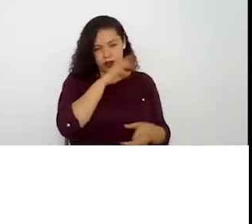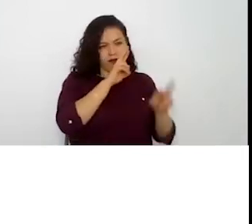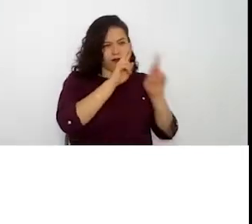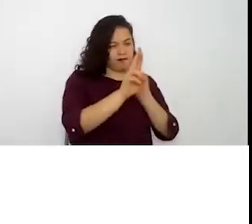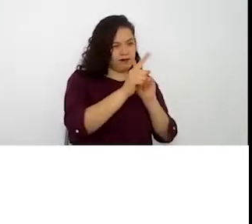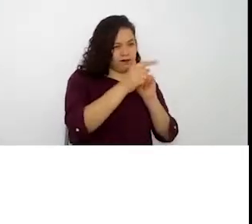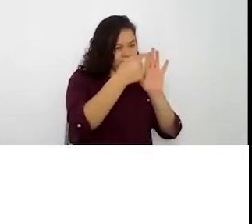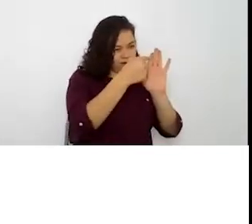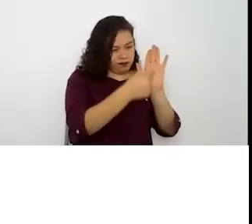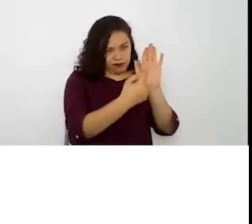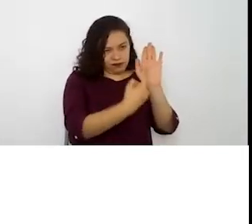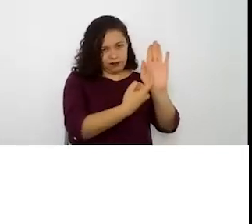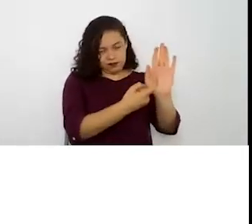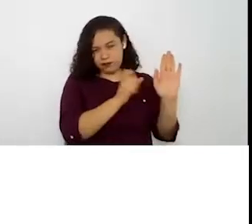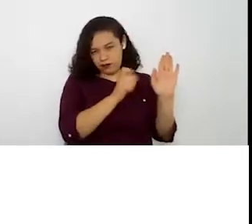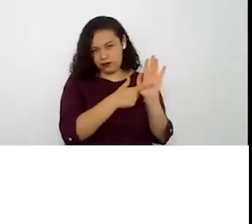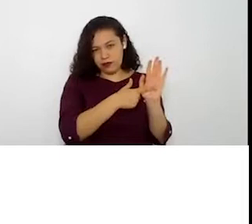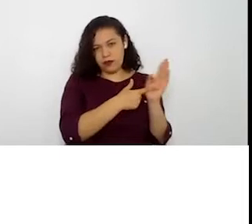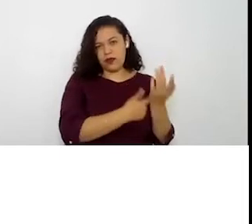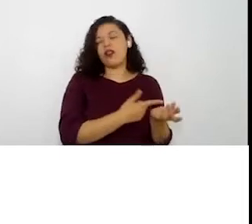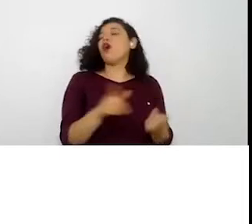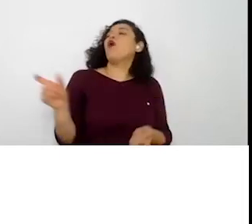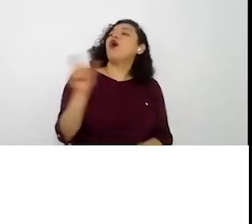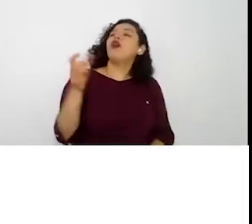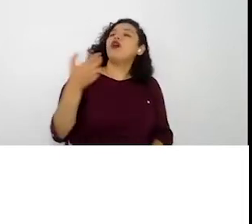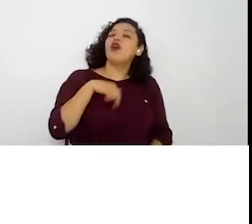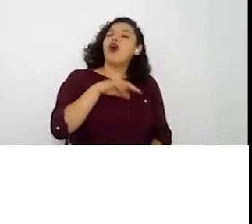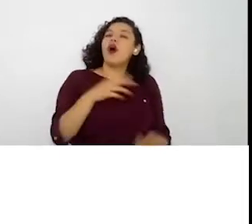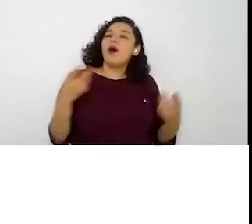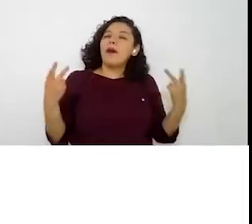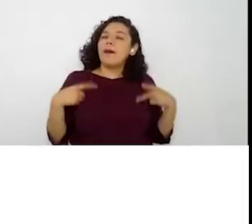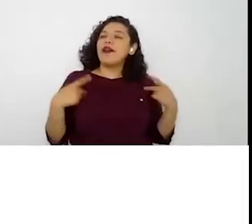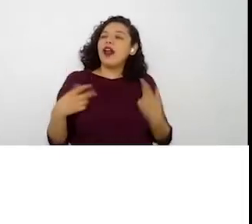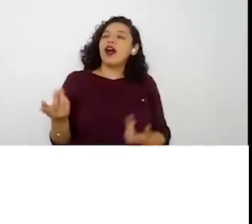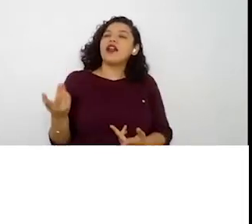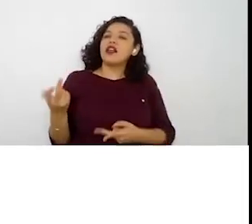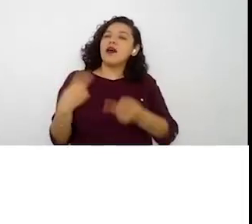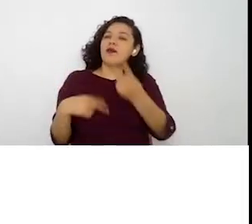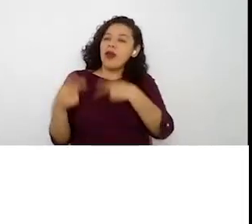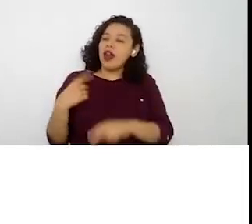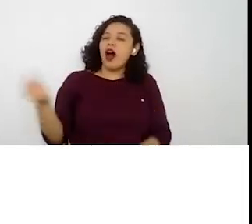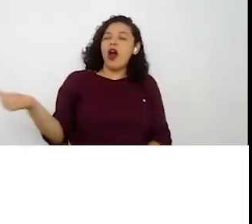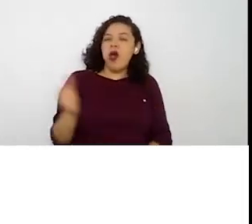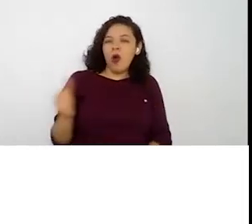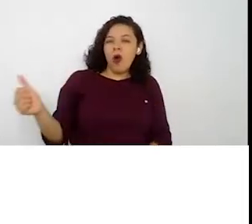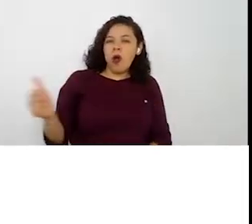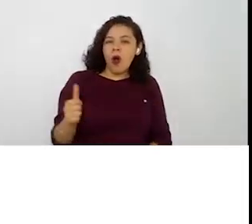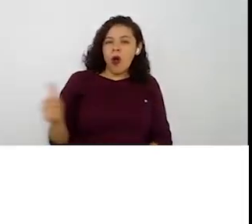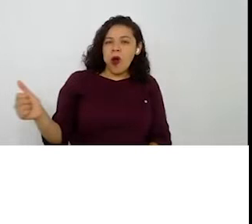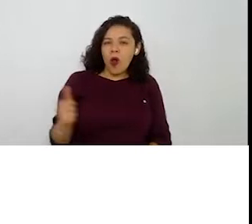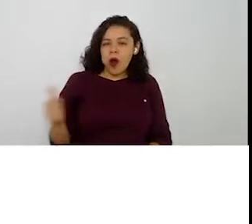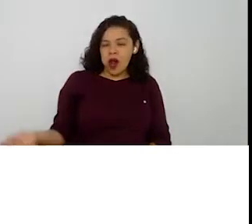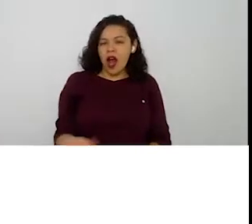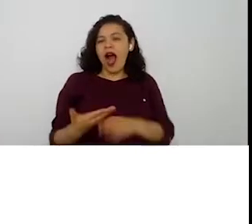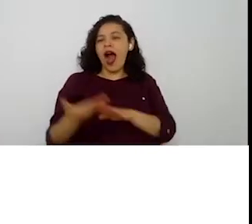Sí ahora bien cuando hablamos de población con servicios esporádicos es lo que Ángel le llamamos